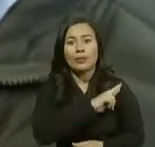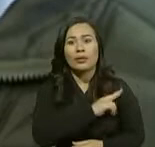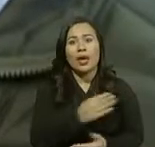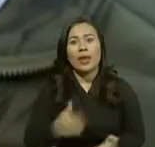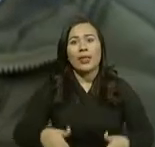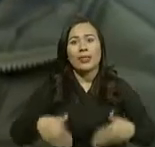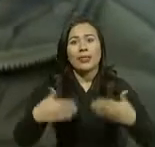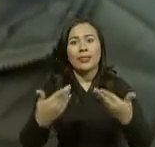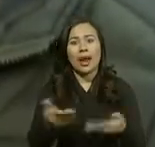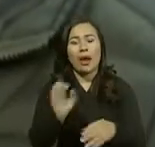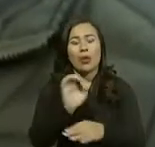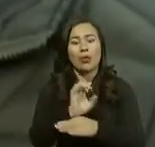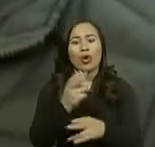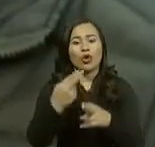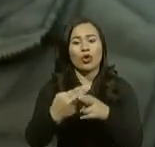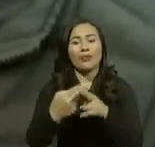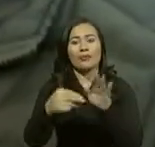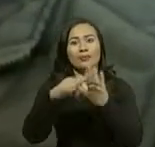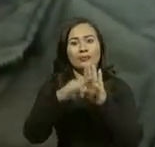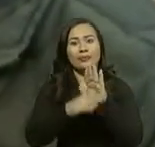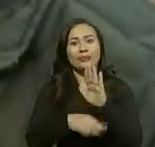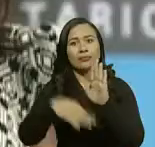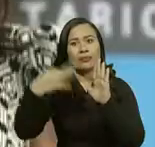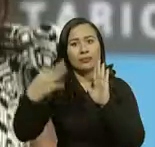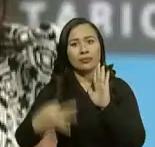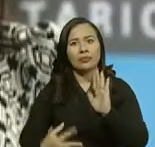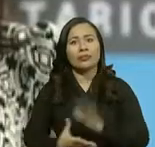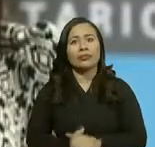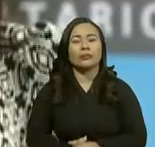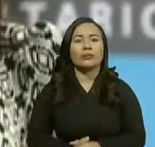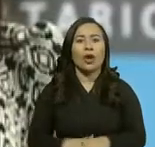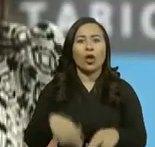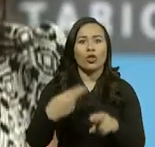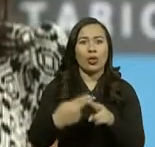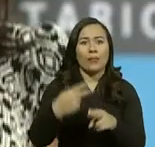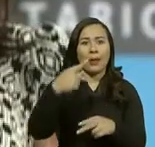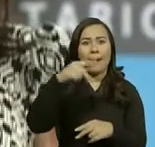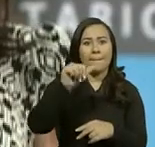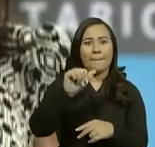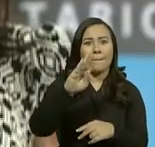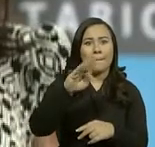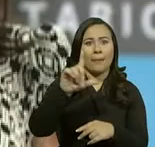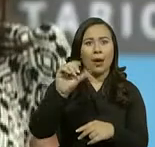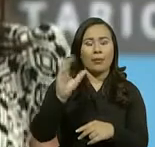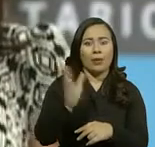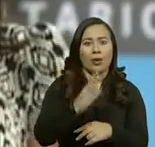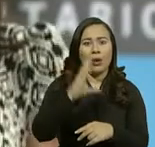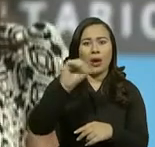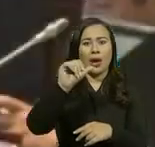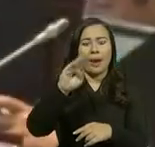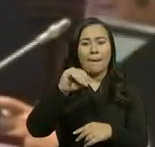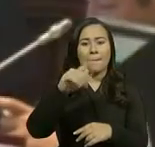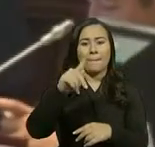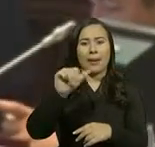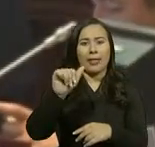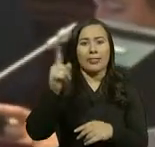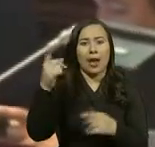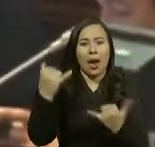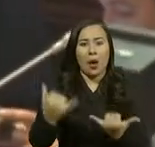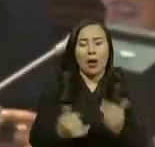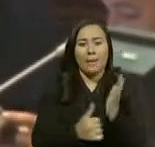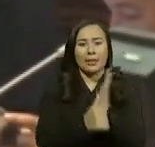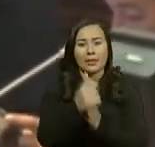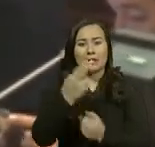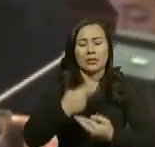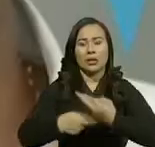Ecuador nombres que sean presentables al menos, ¿no? El nombre de Pablo Campana, actual ministro de Comercio, también suena en la Asamblea.